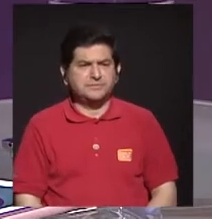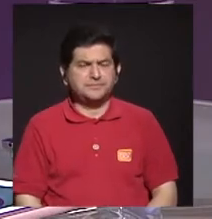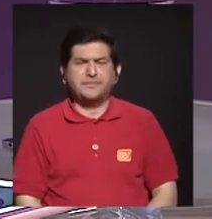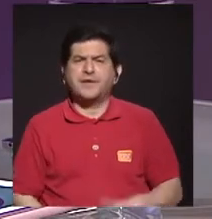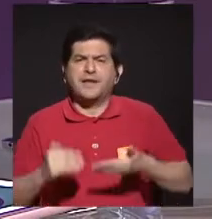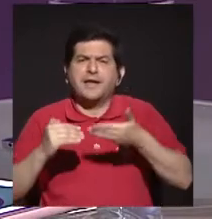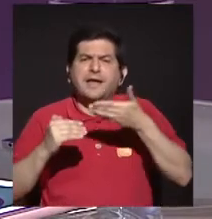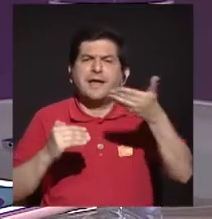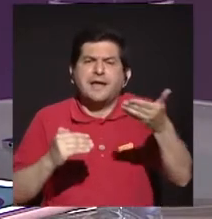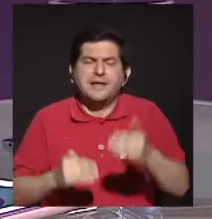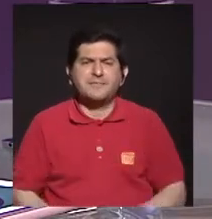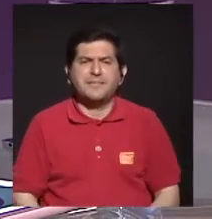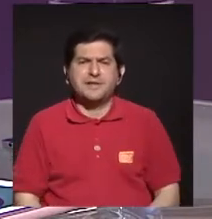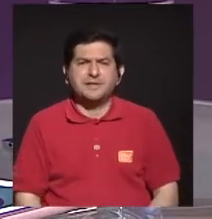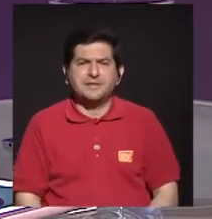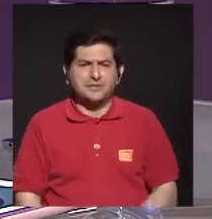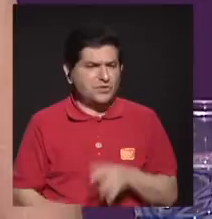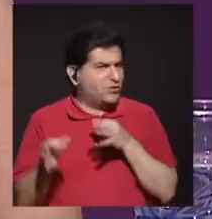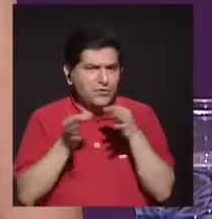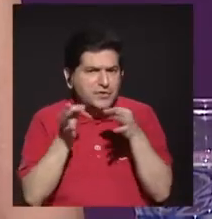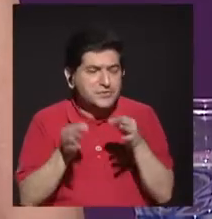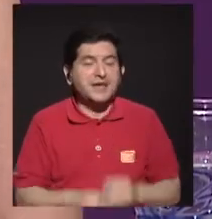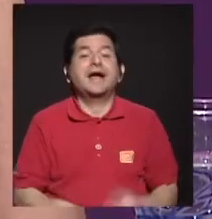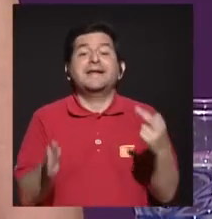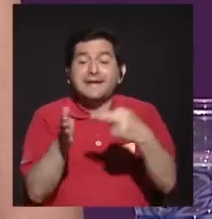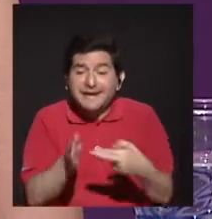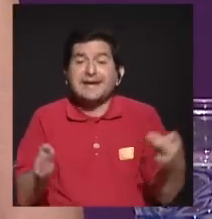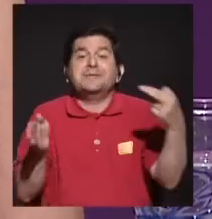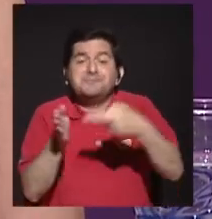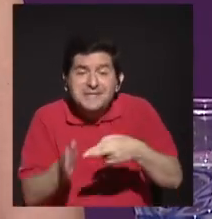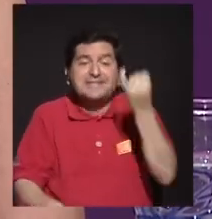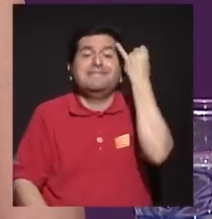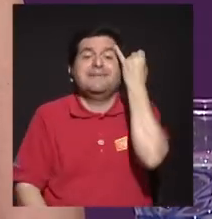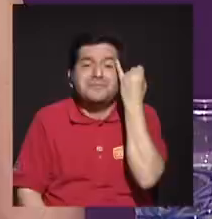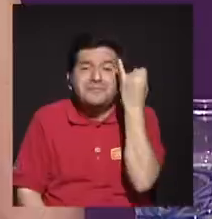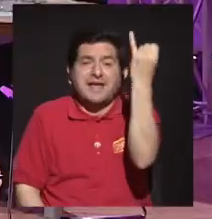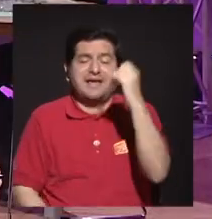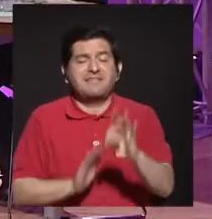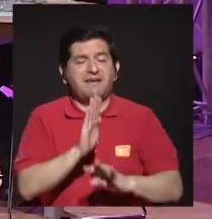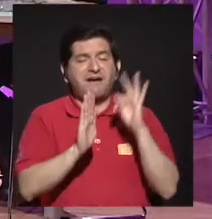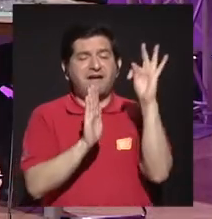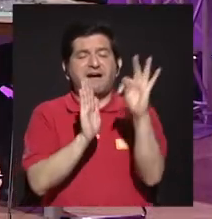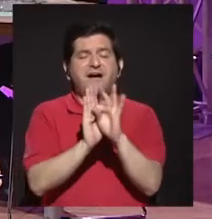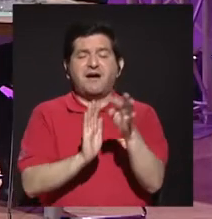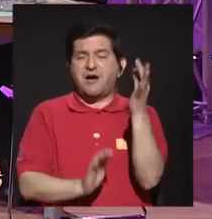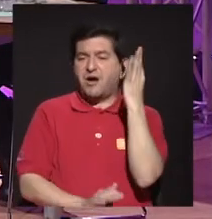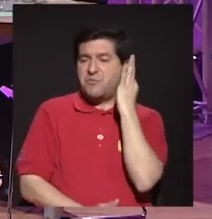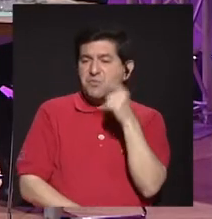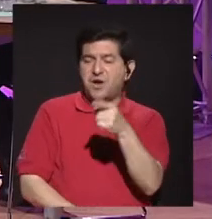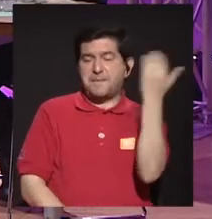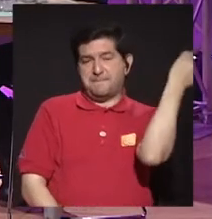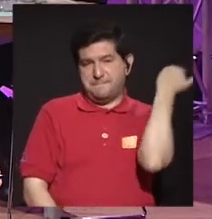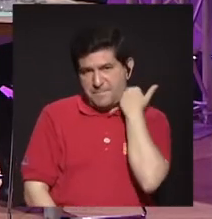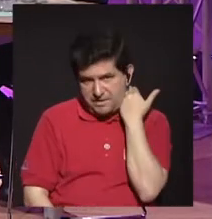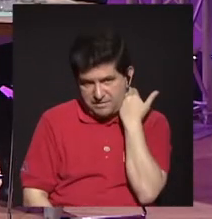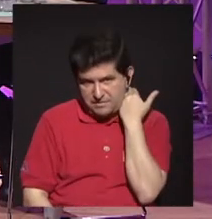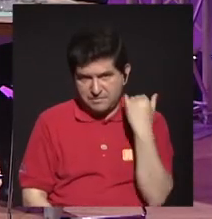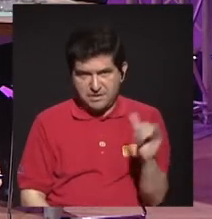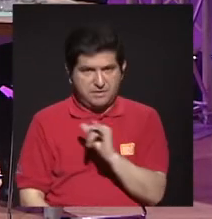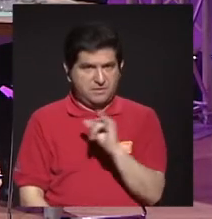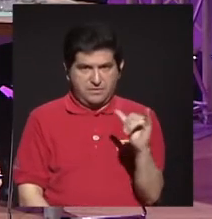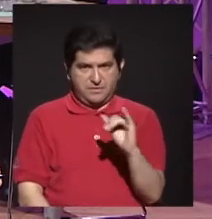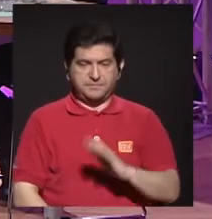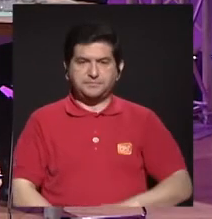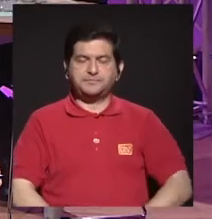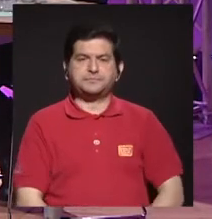en elementos que no explican, sino que reproducen, claro, sí, la misma idea, claro, estereotipada de las mujeres como víctimas también. Uh-huh.